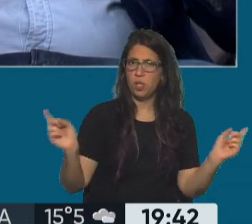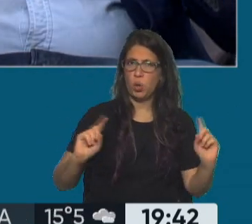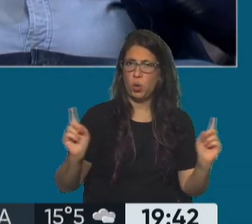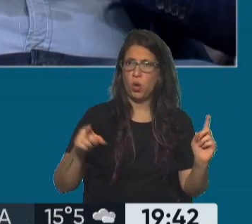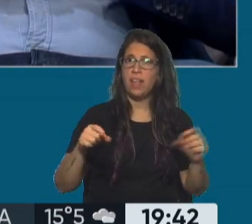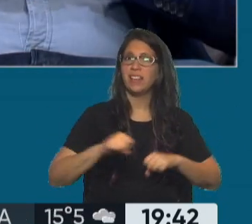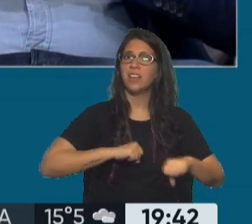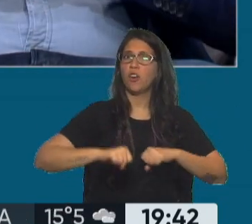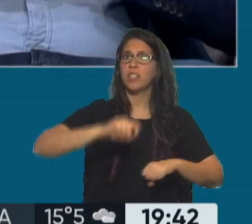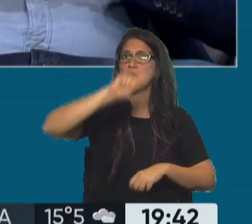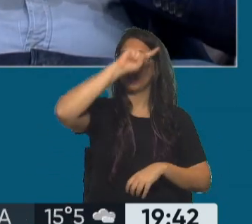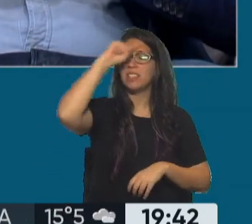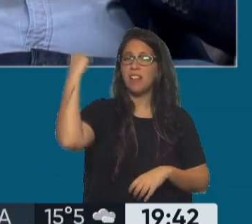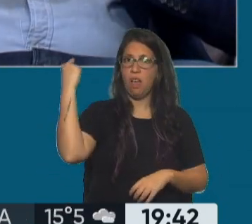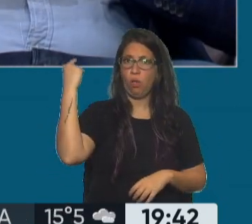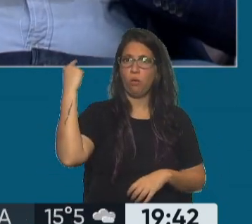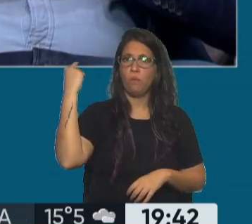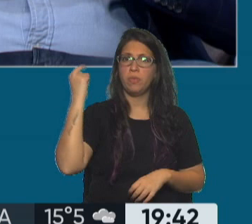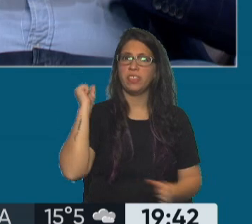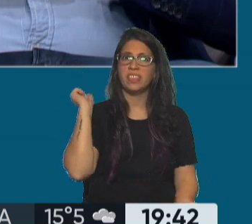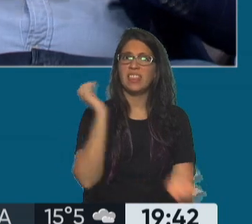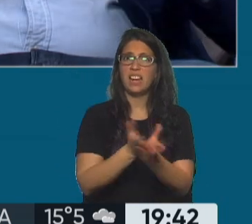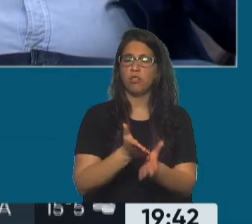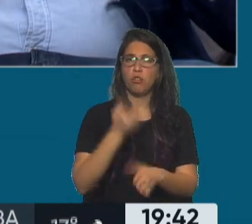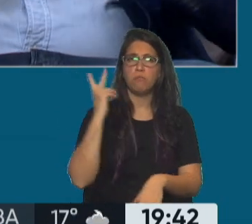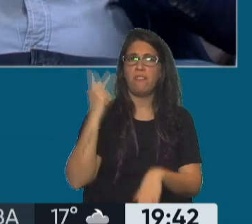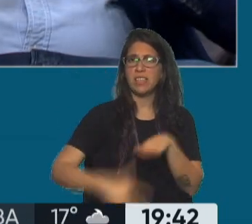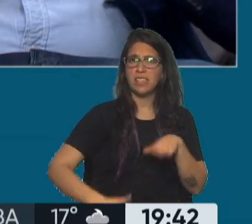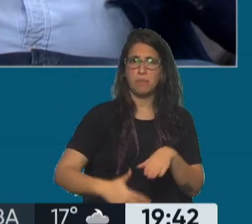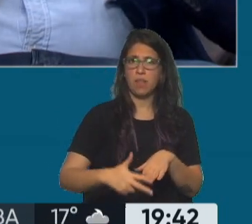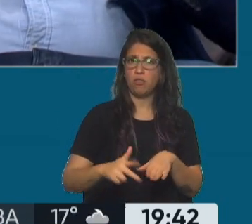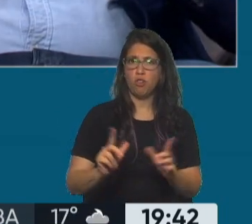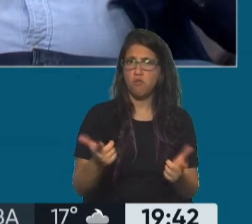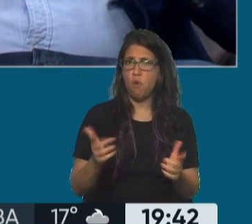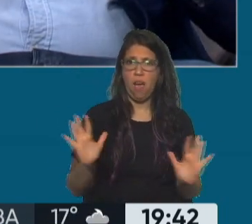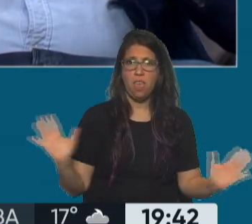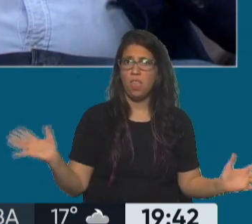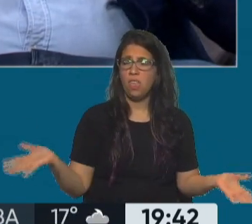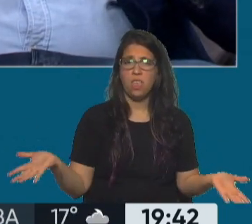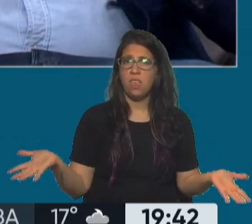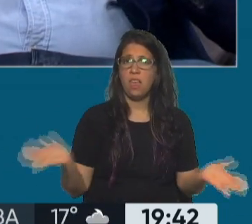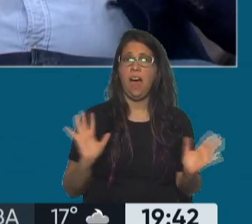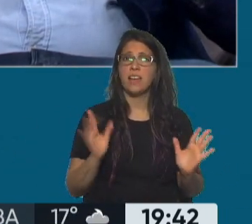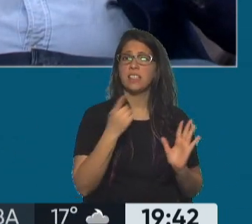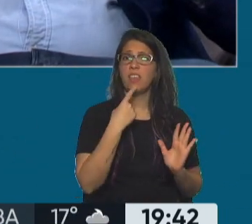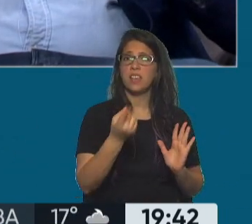terrorismo de Estado, los delitos son imprescriptibles porque así lo dice la jurisdicción,